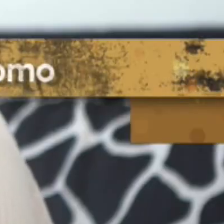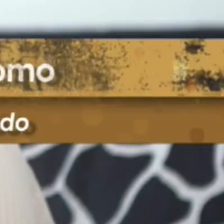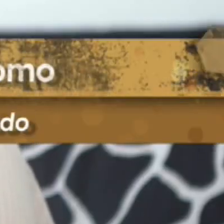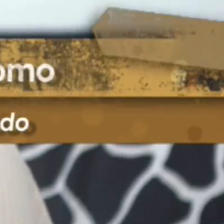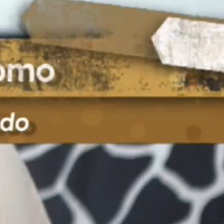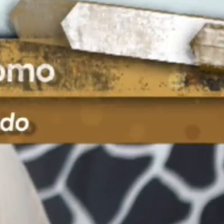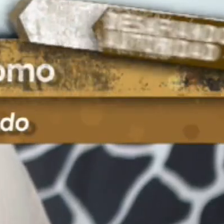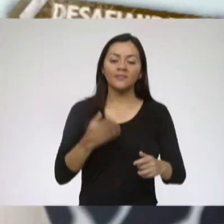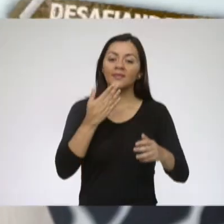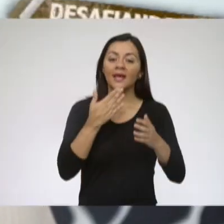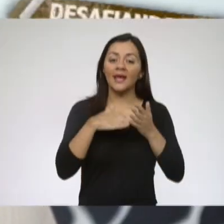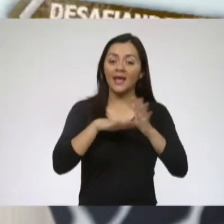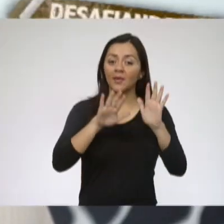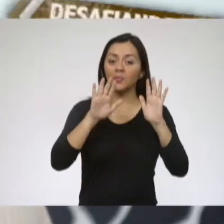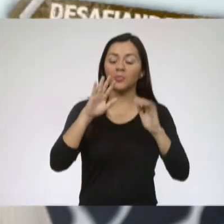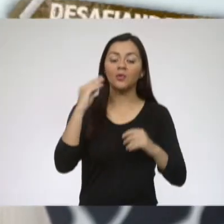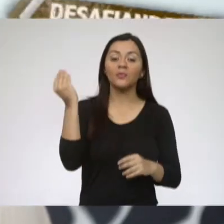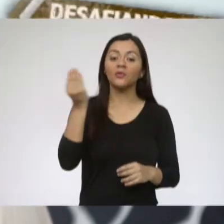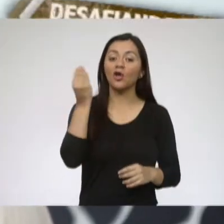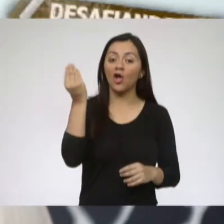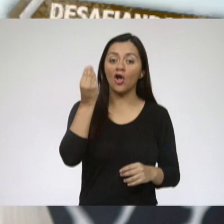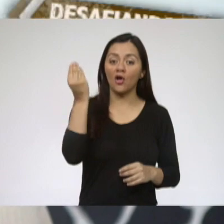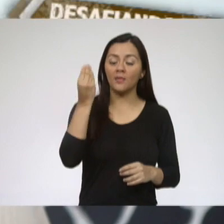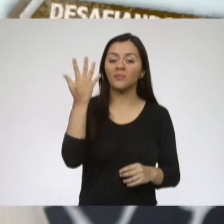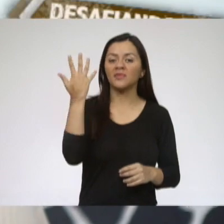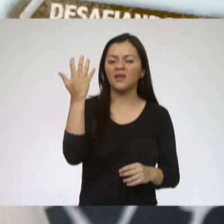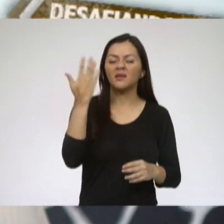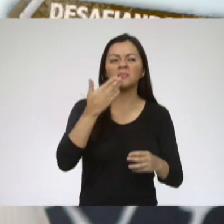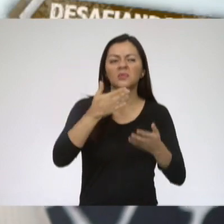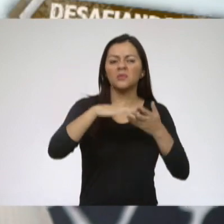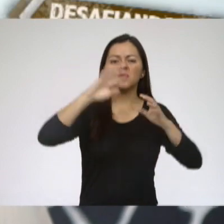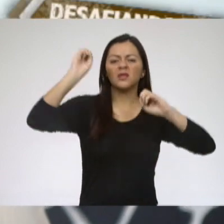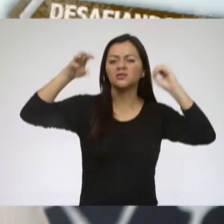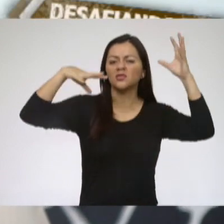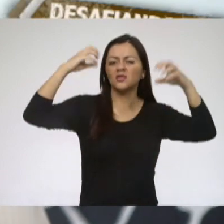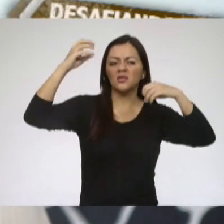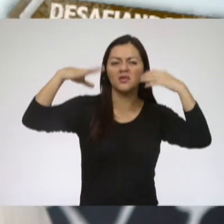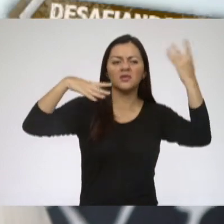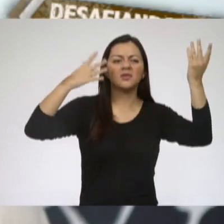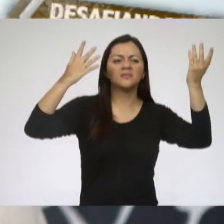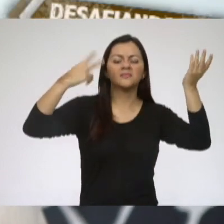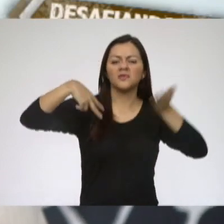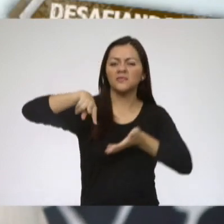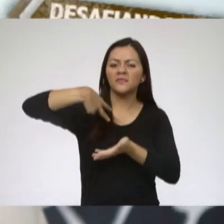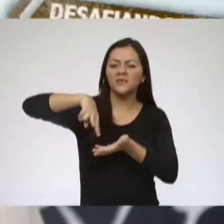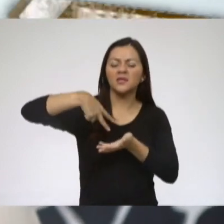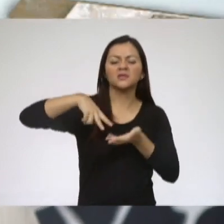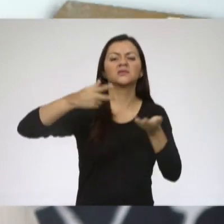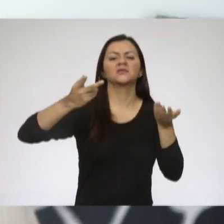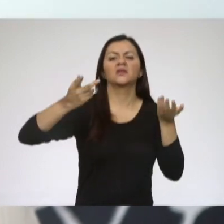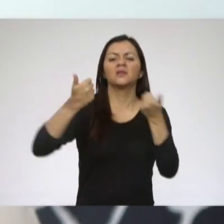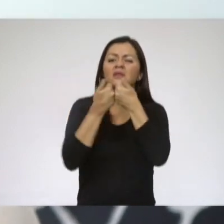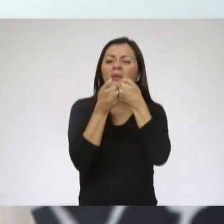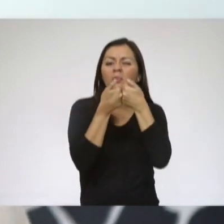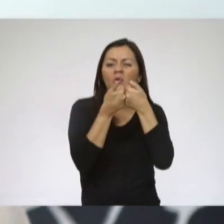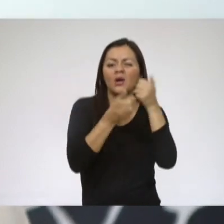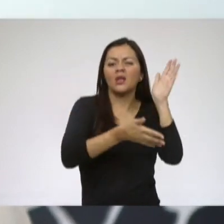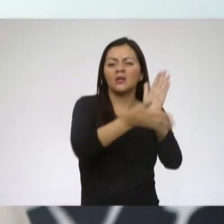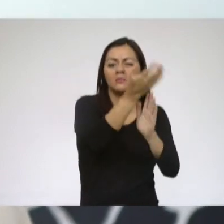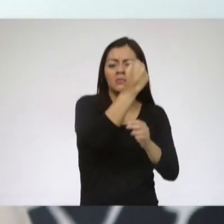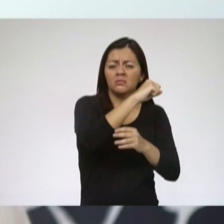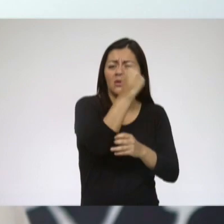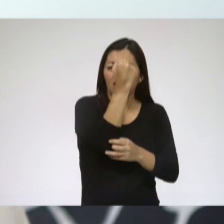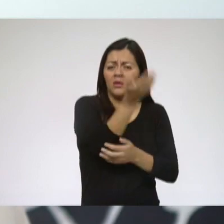Si un joven quiere salir a divertirse, quiere salir a una fiesta, quiere salir con sus amigos, quiere salir con su enamorada, pues